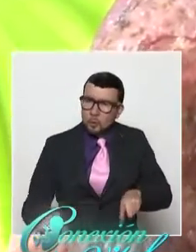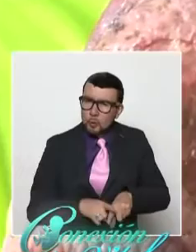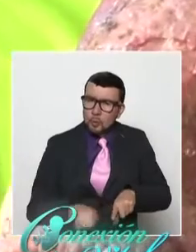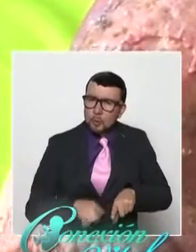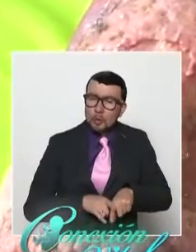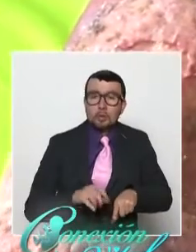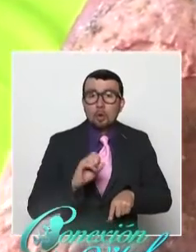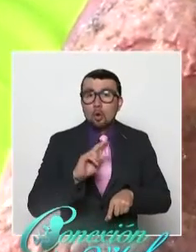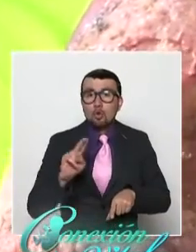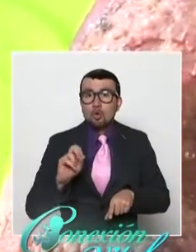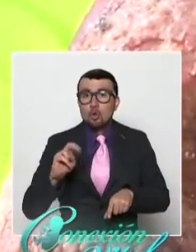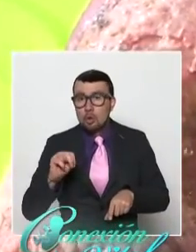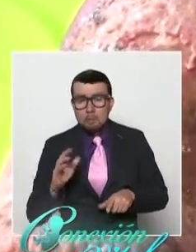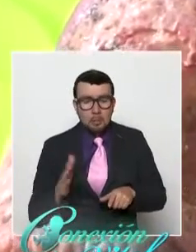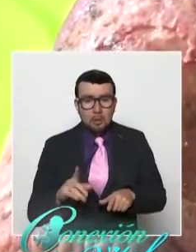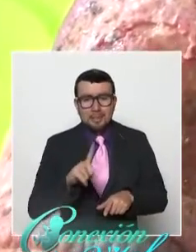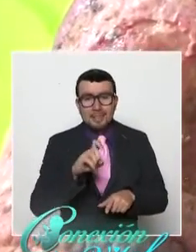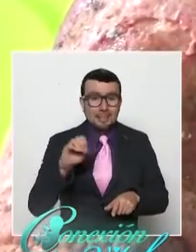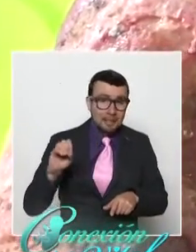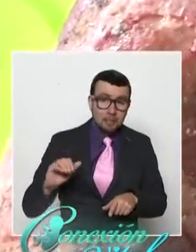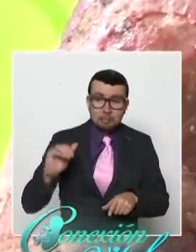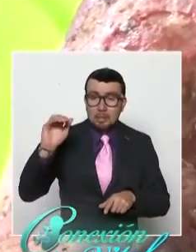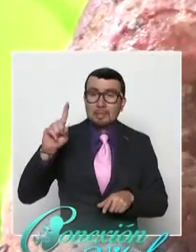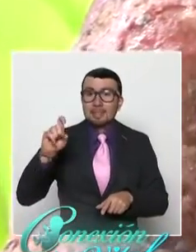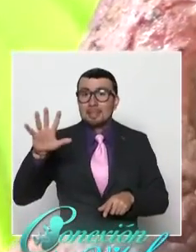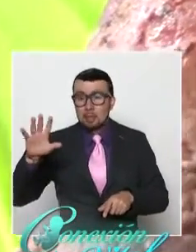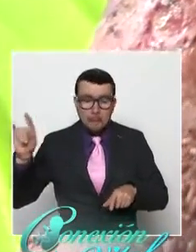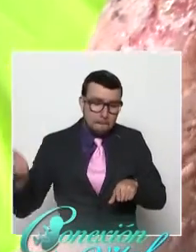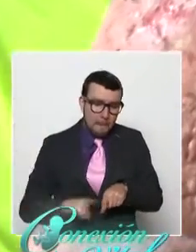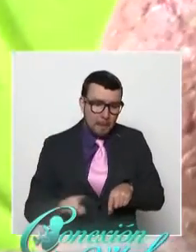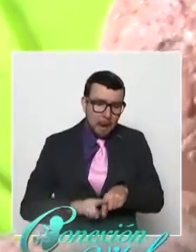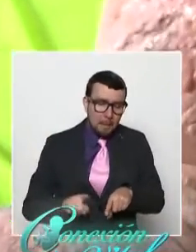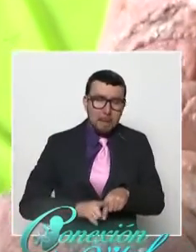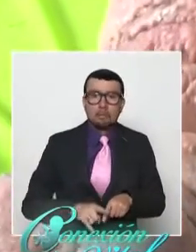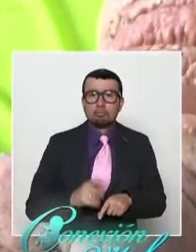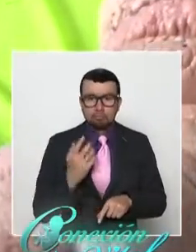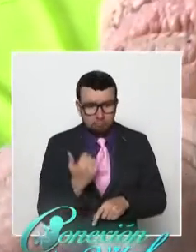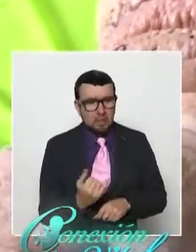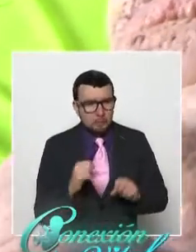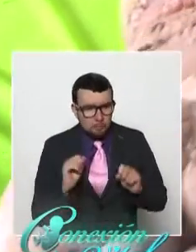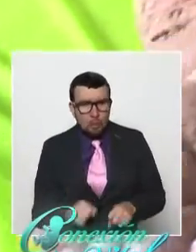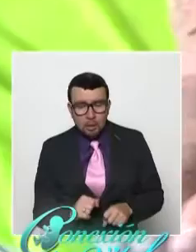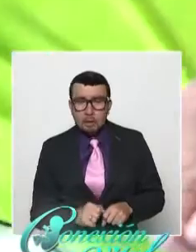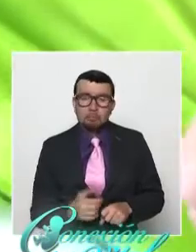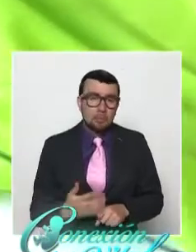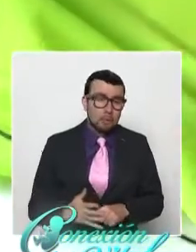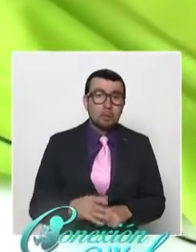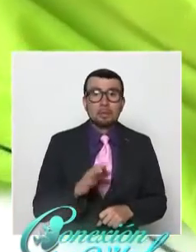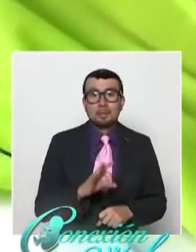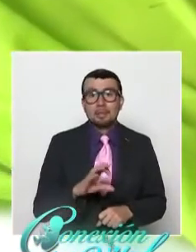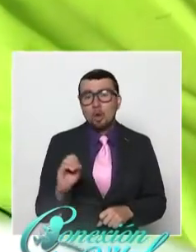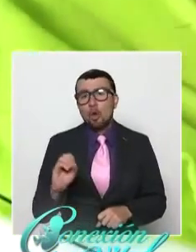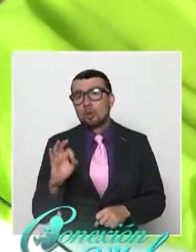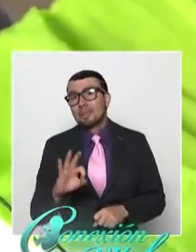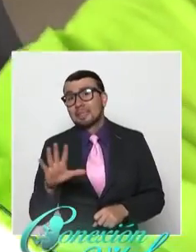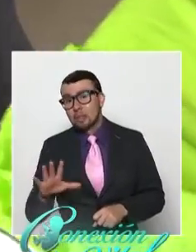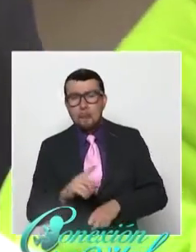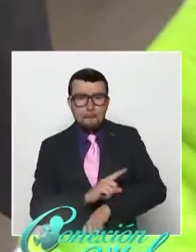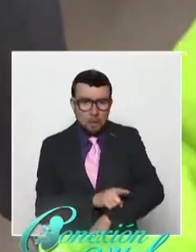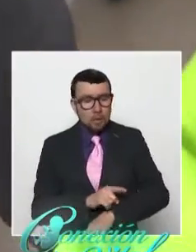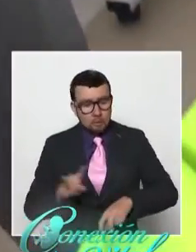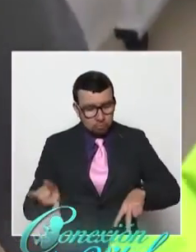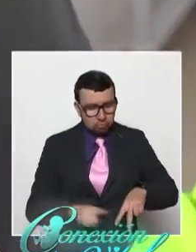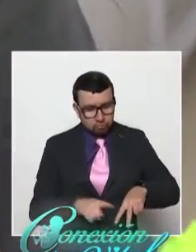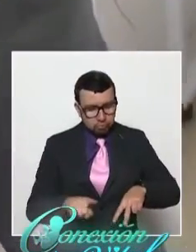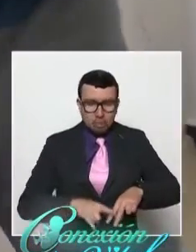muy alta, entre 60 y 65 microgramos por mililitro, dejándolas entre 30 y 35 minutos.